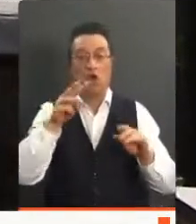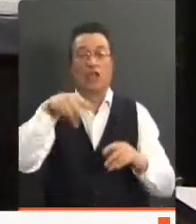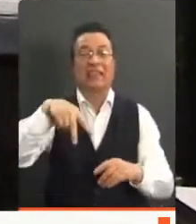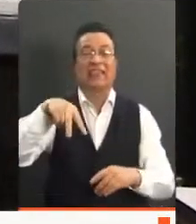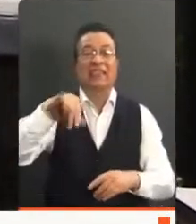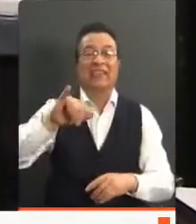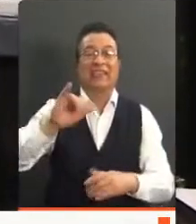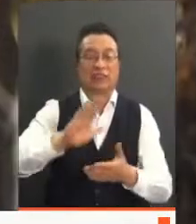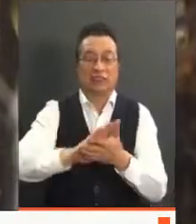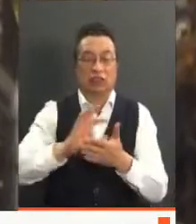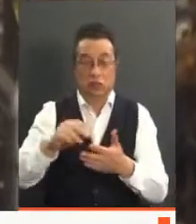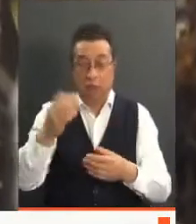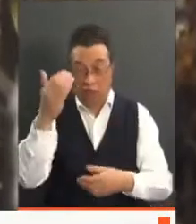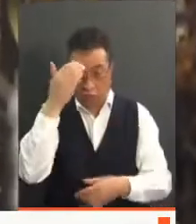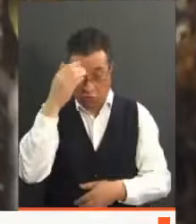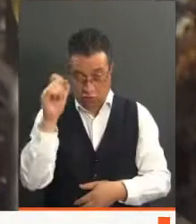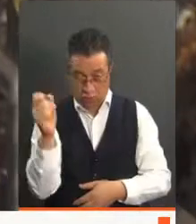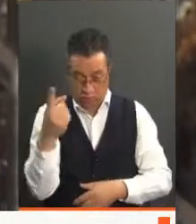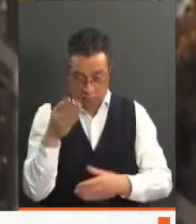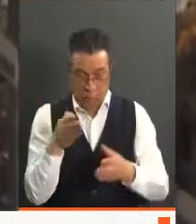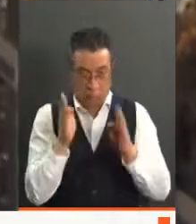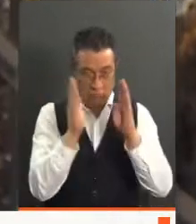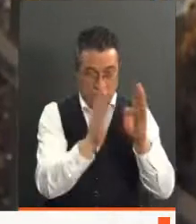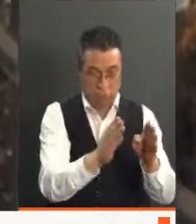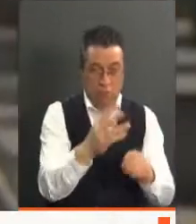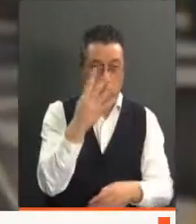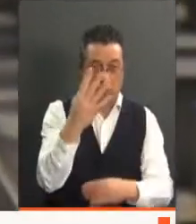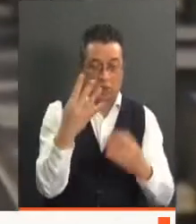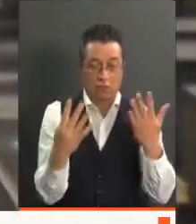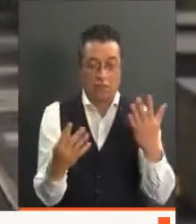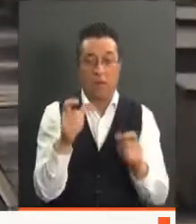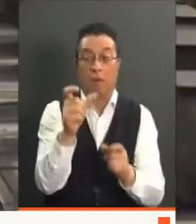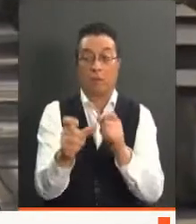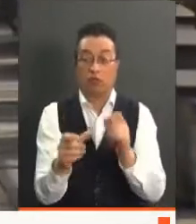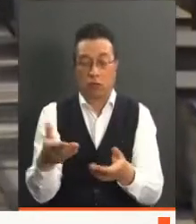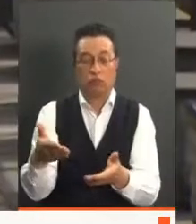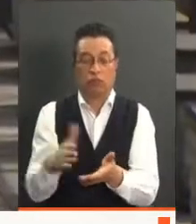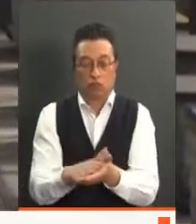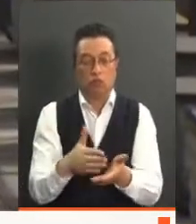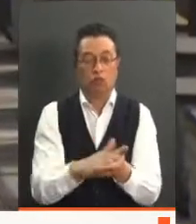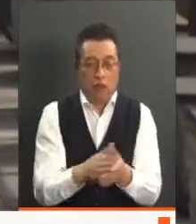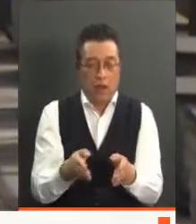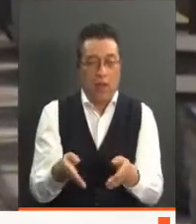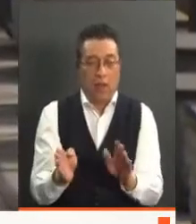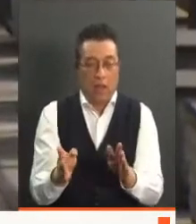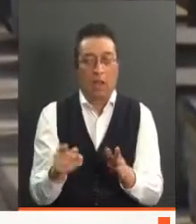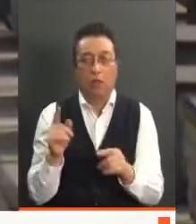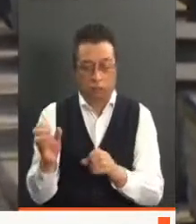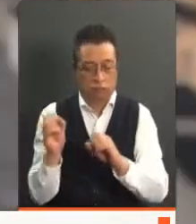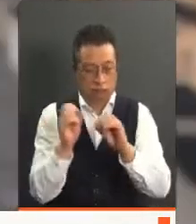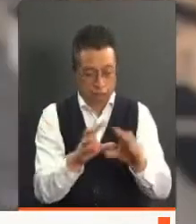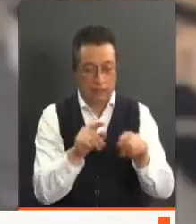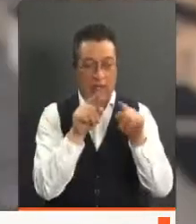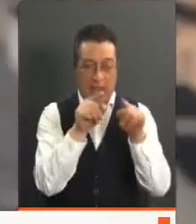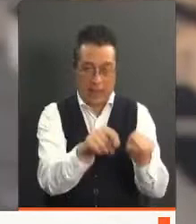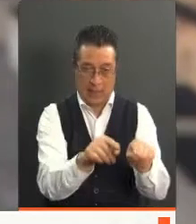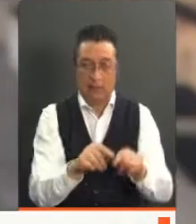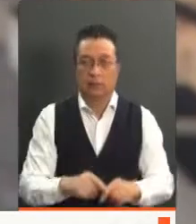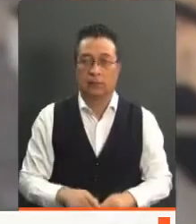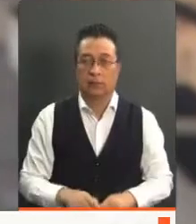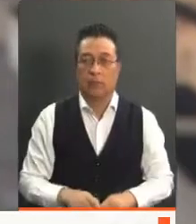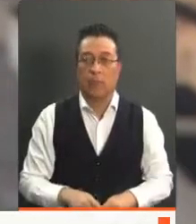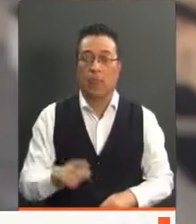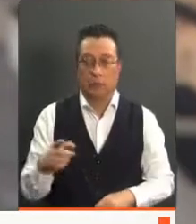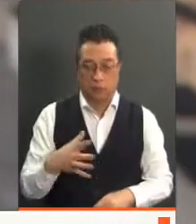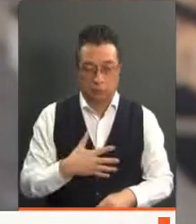primer traslado y ceremonia fúnebre. 49 personas que fallecieron en la calle serán sepultadas aquí. Nosotros vamos a